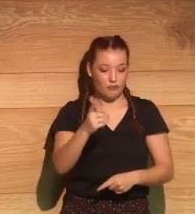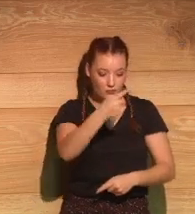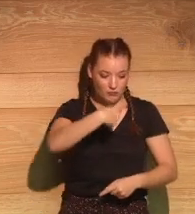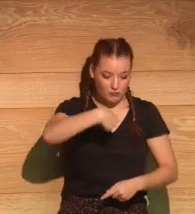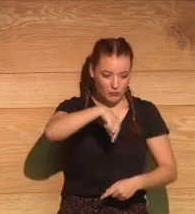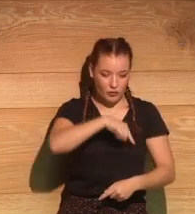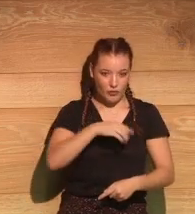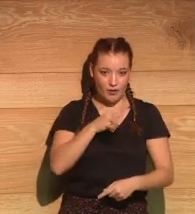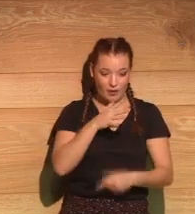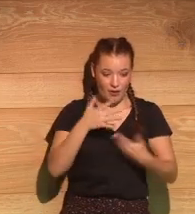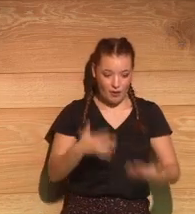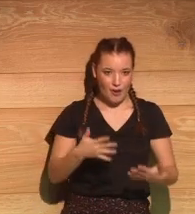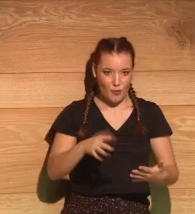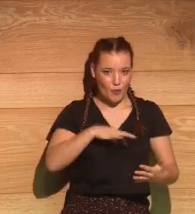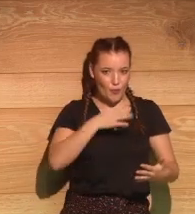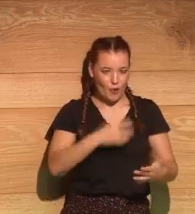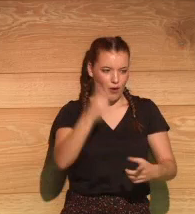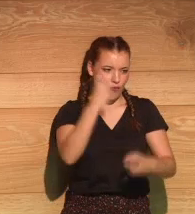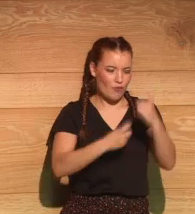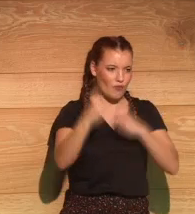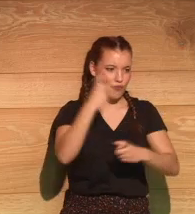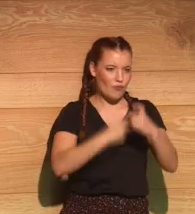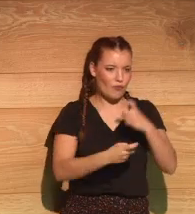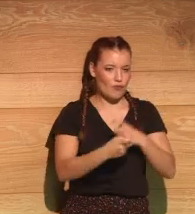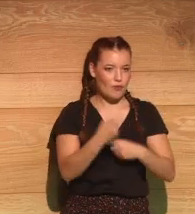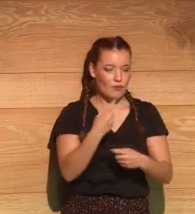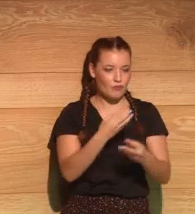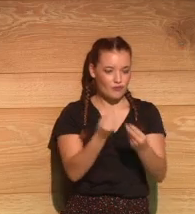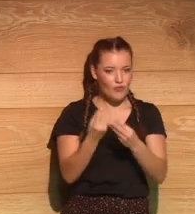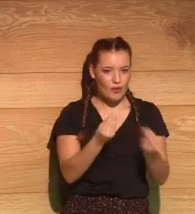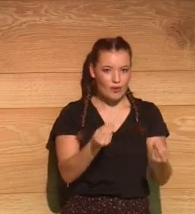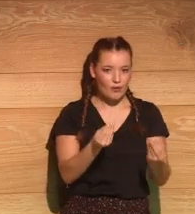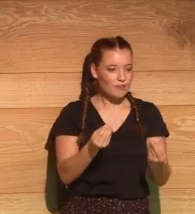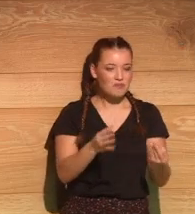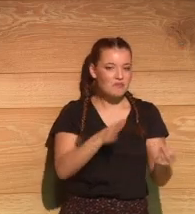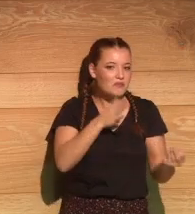una cantidad de información enorme, ¿por qué cada vez